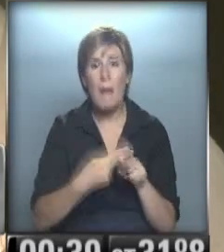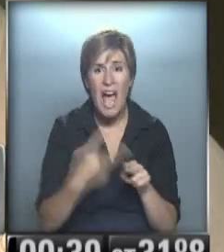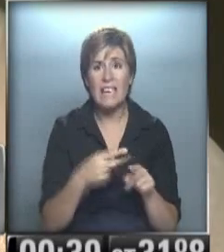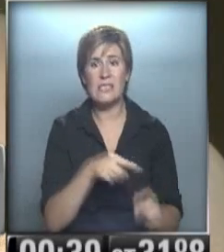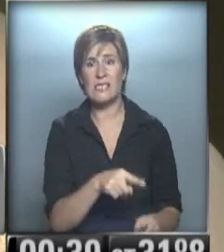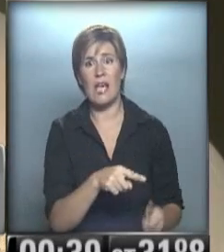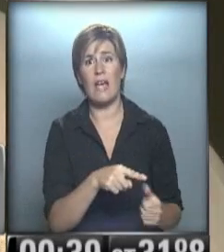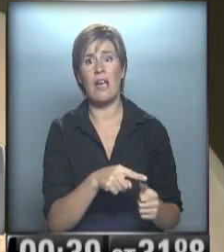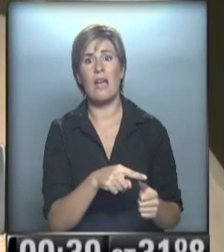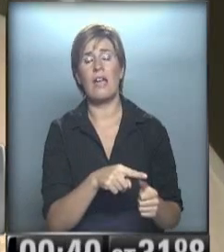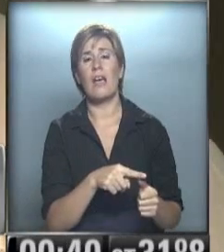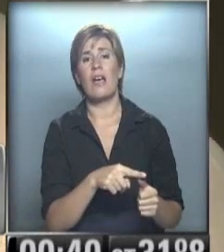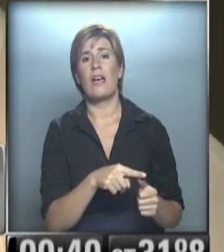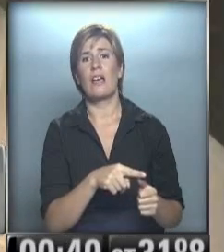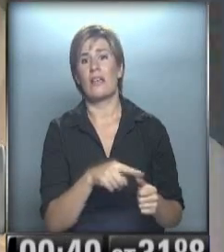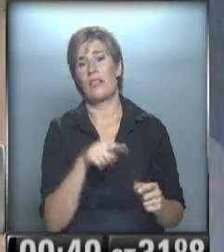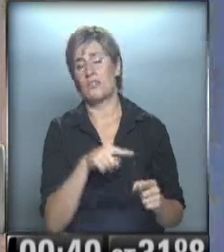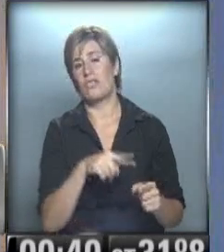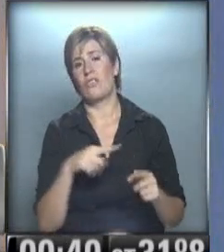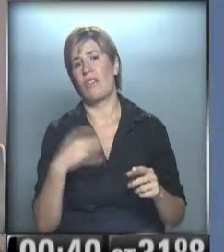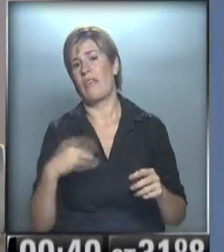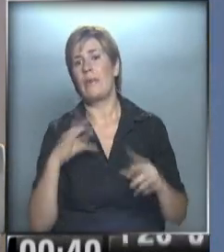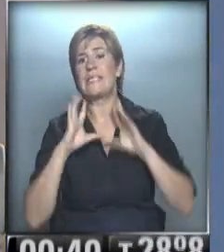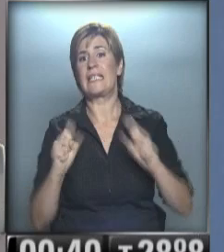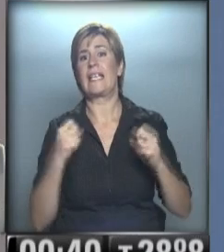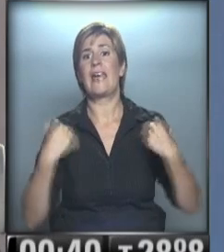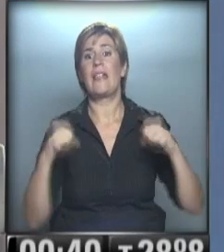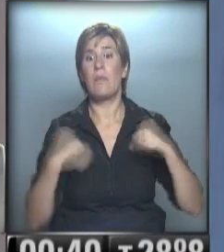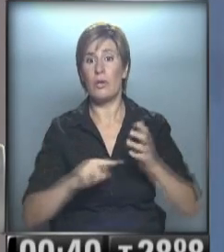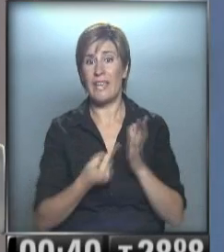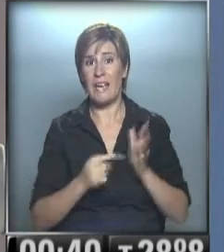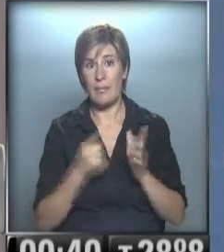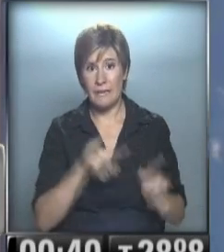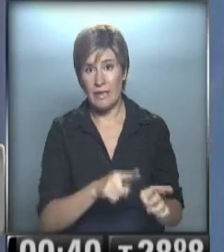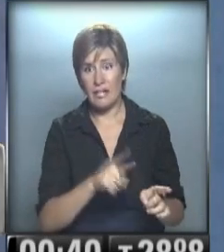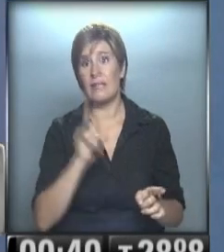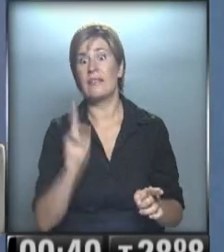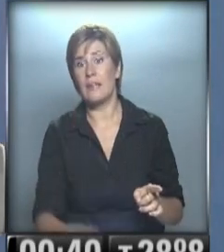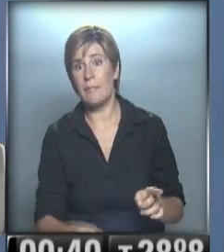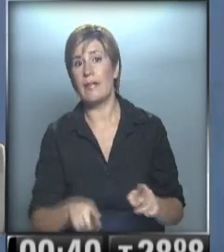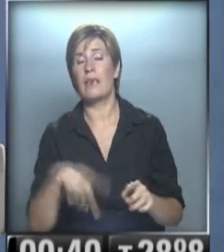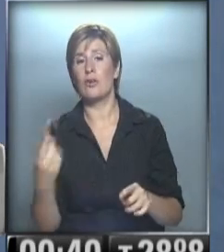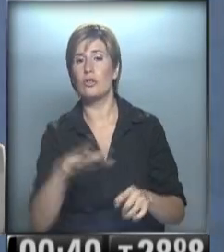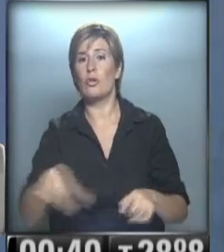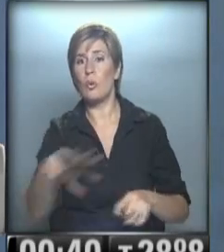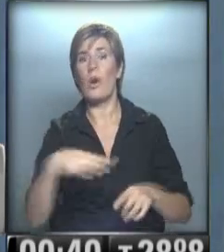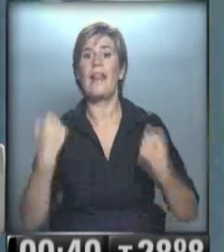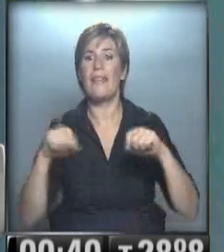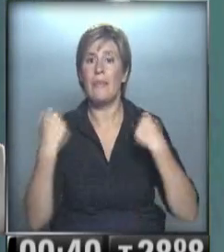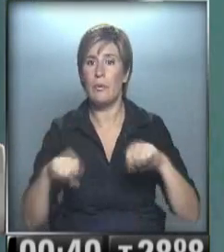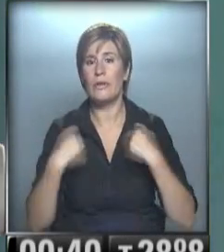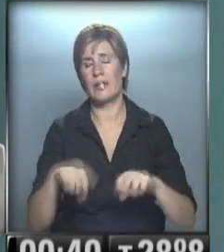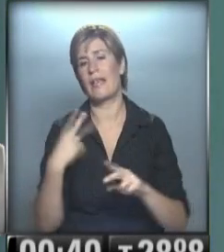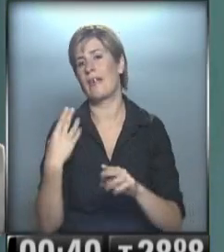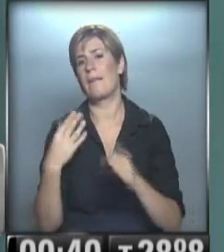que dependen de la Subsecretaría de Deportes del Gobierno de la Ciudad, como en los predios deportivos que dependen del Ministerio de Educación. ¿De cuántas colonias estamos hablando